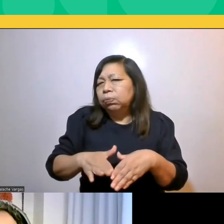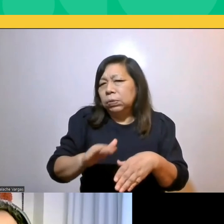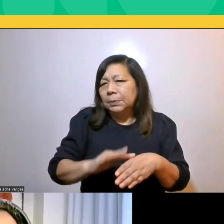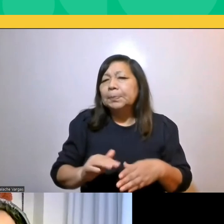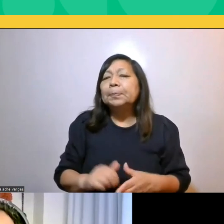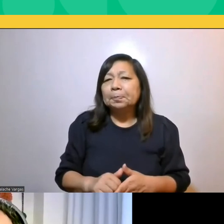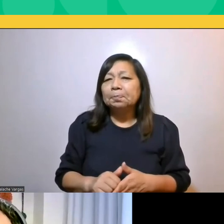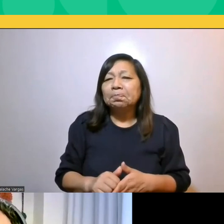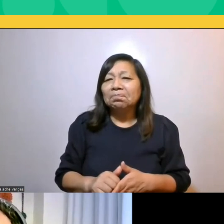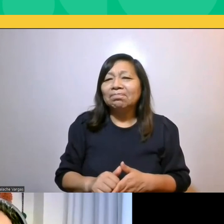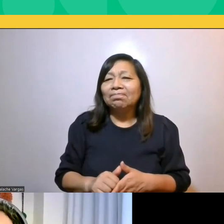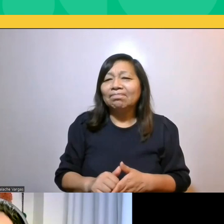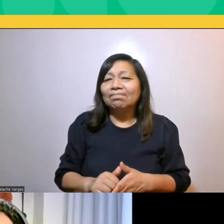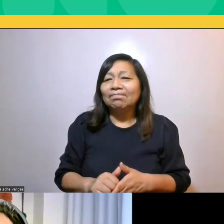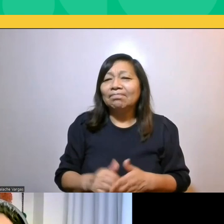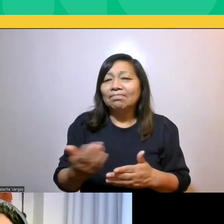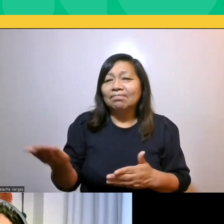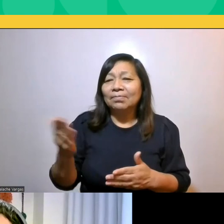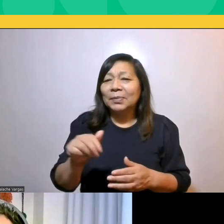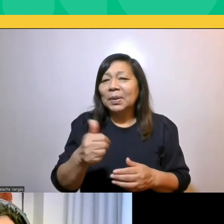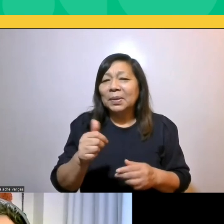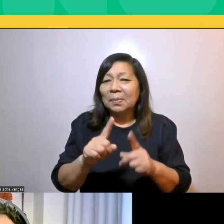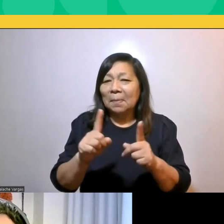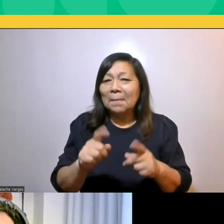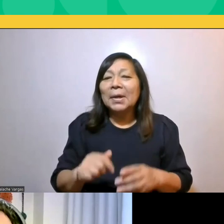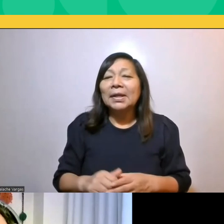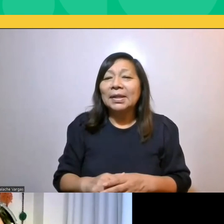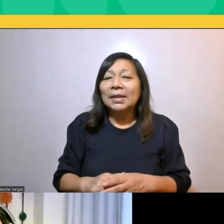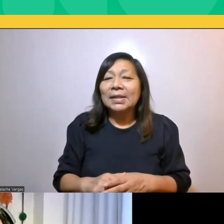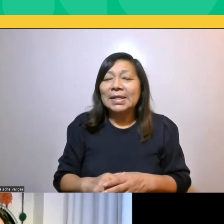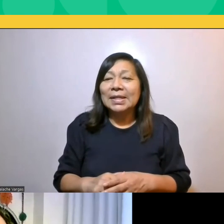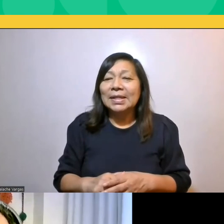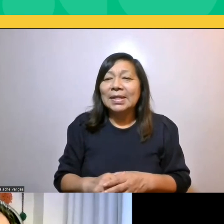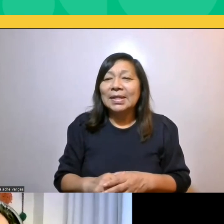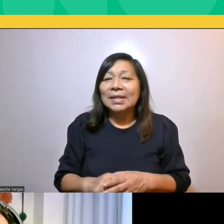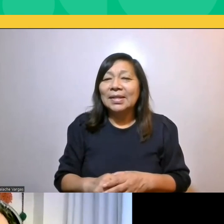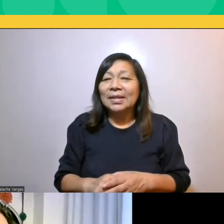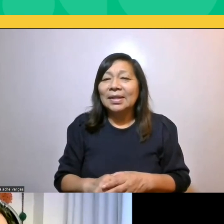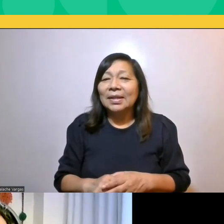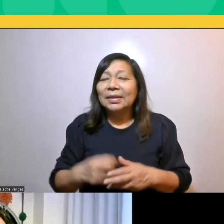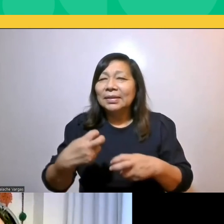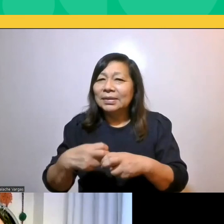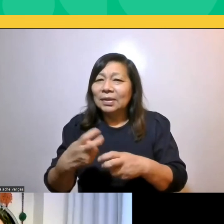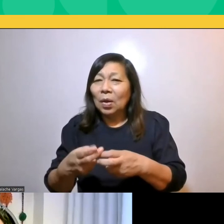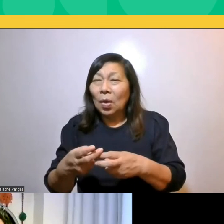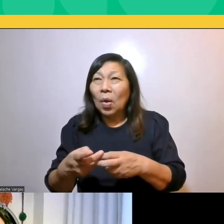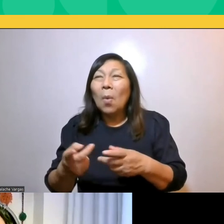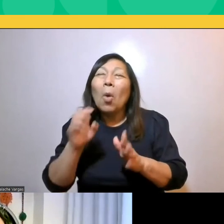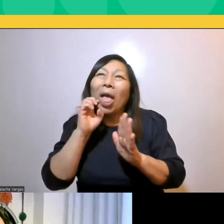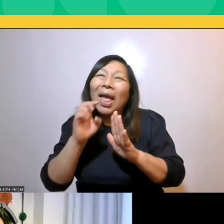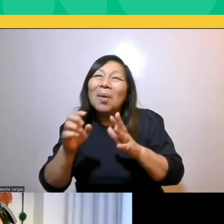Ujú. Ok, acá hay una pregunta interesante que va relacionada a juguetes sexuales. ¿Los juguetes